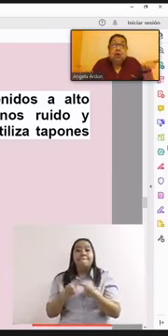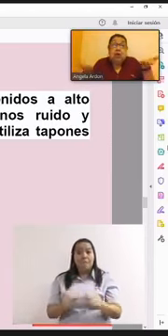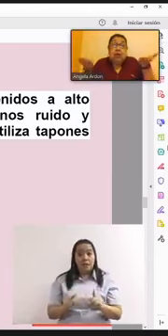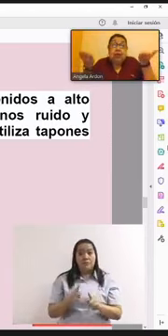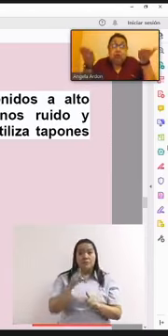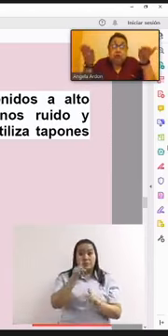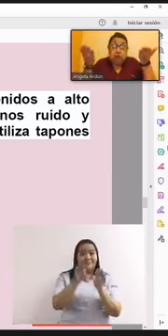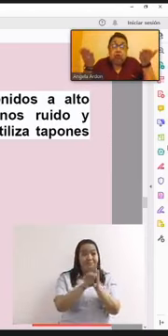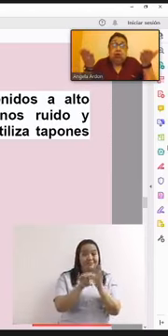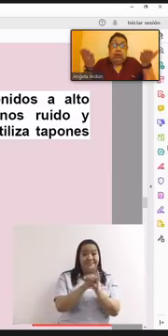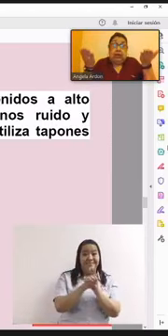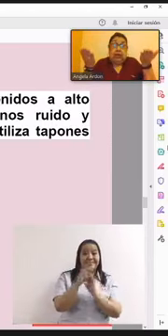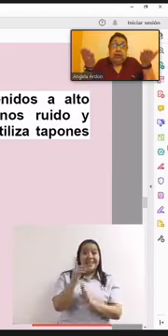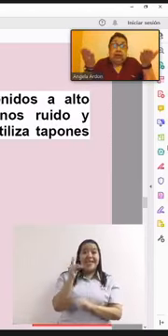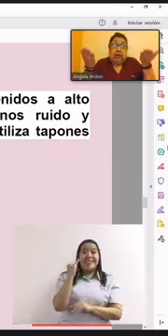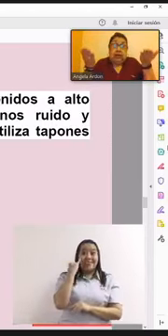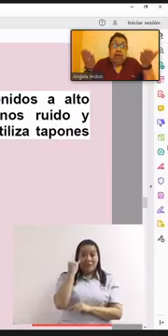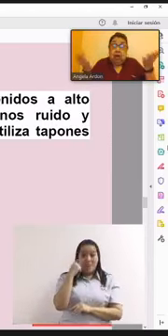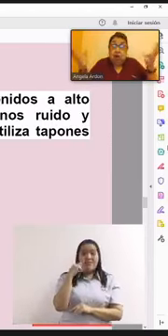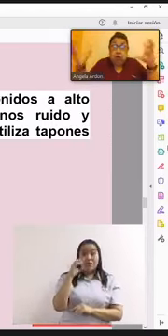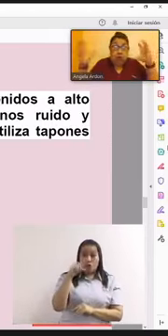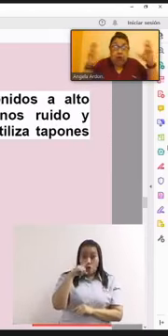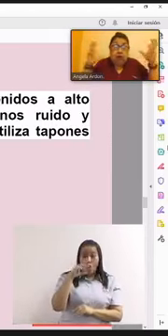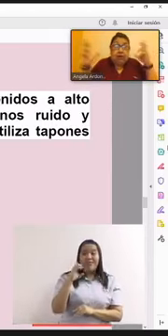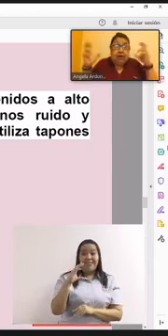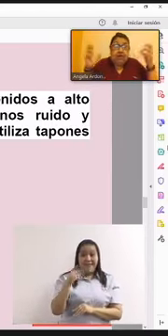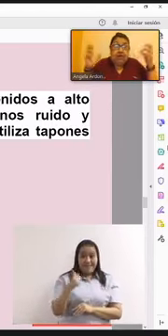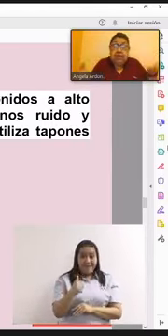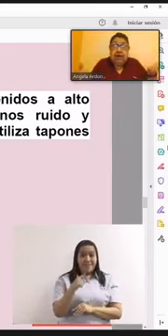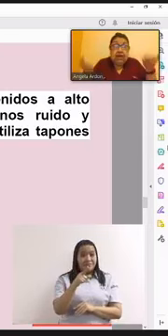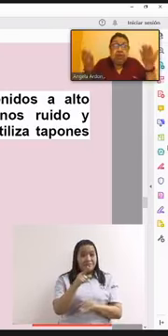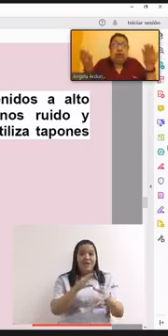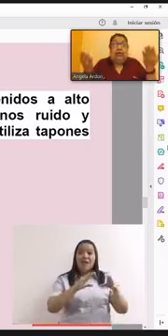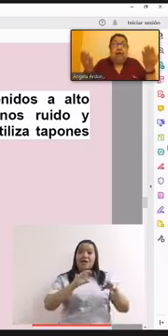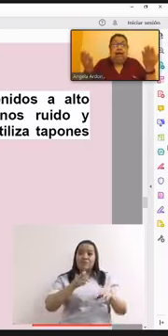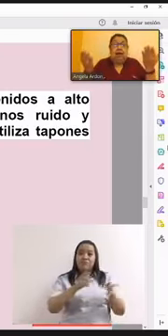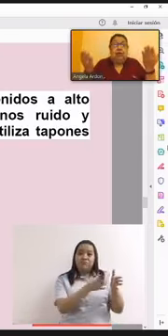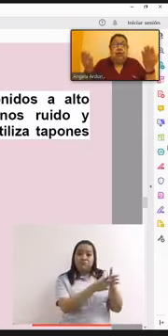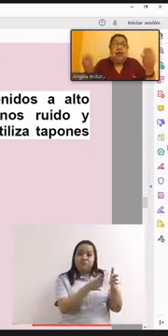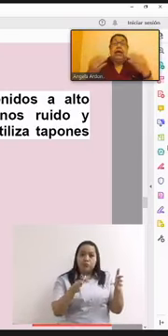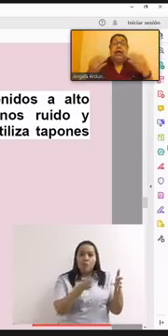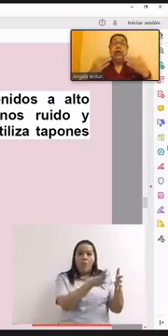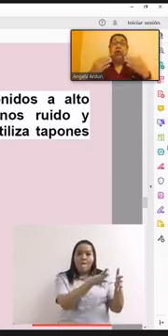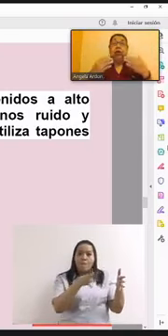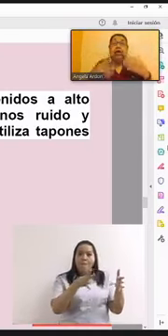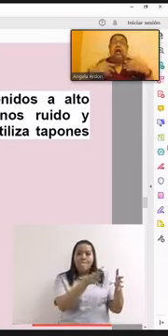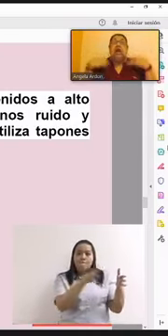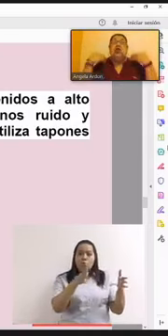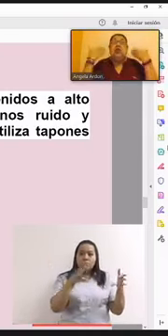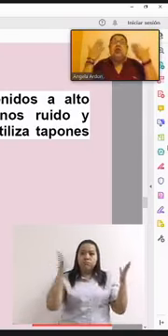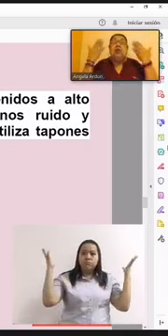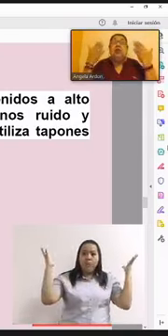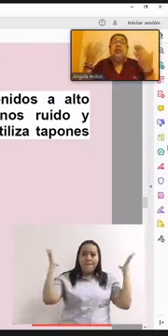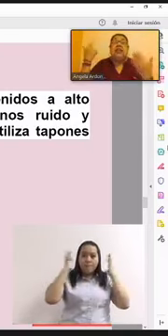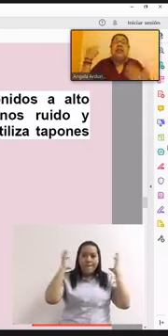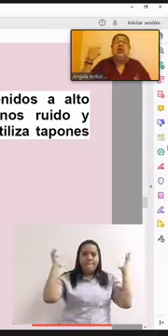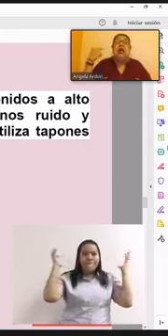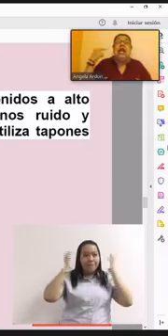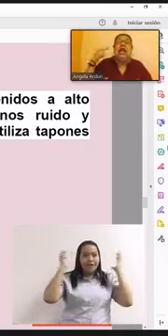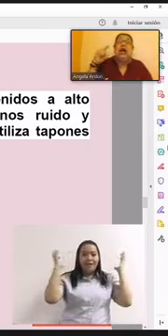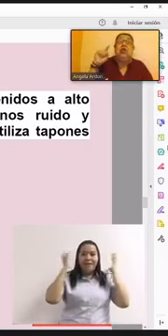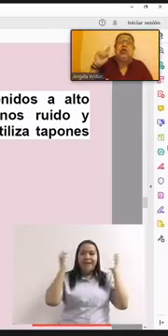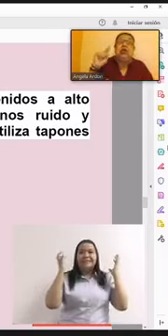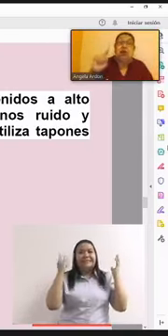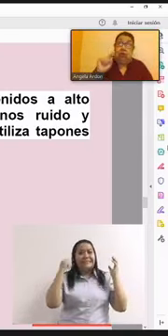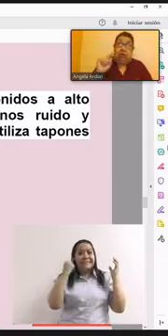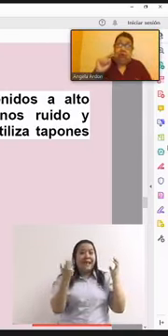el volumen de su voz sube. Los ruidos que perciben son exagerados. ¿Y qué sucede? Nos estamos afectando